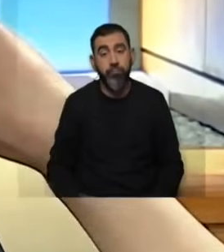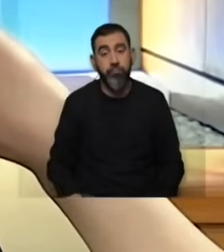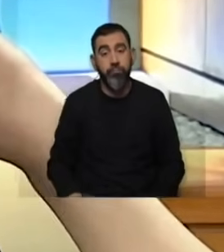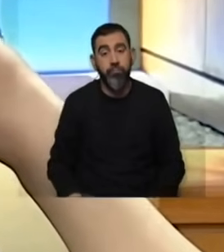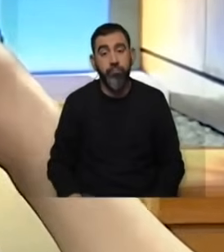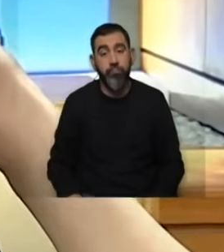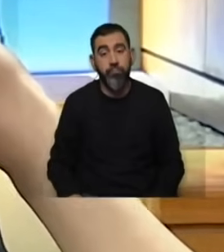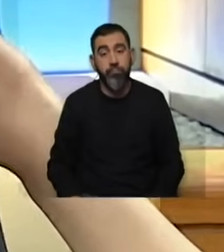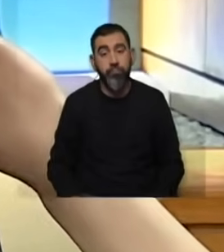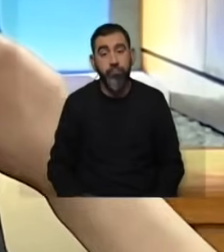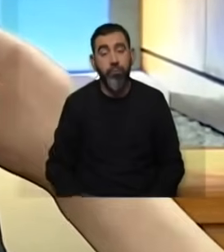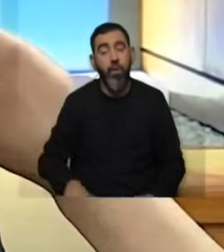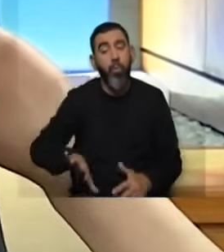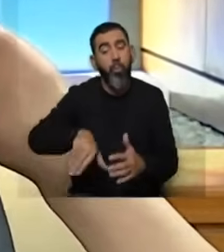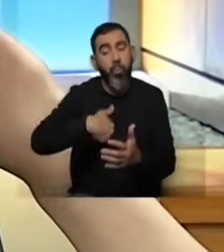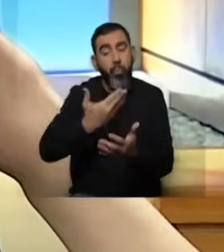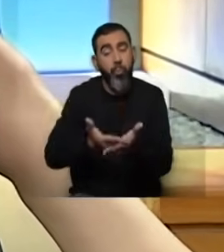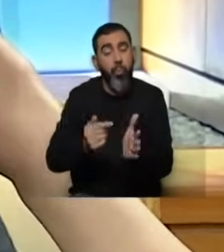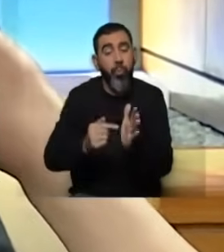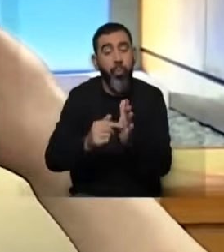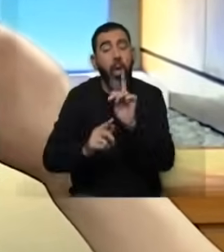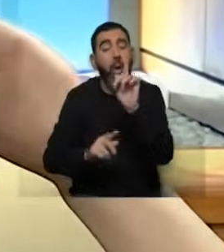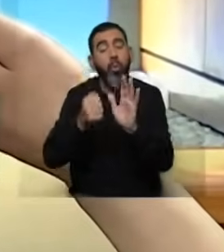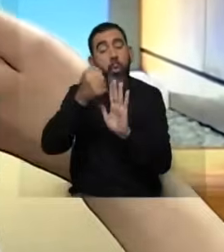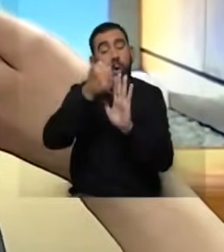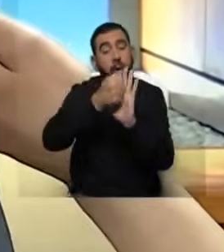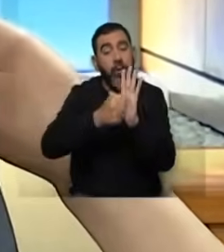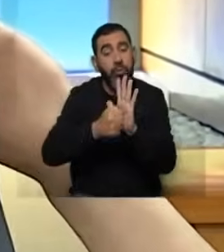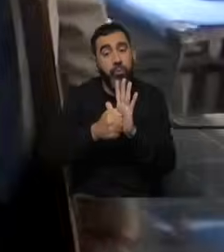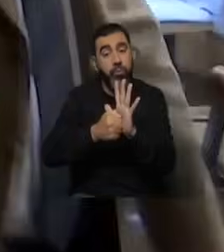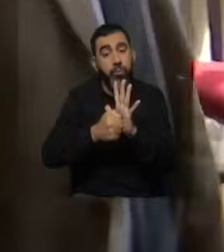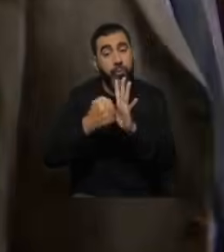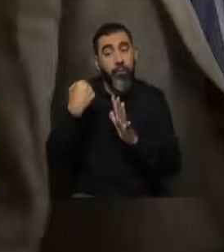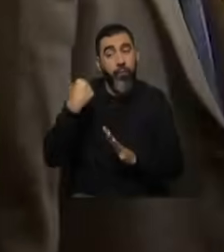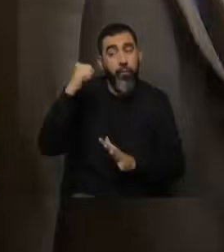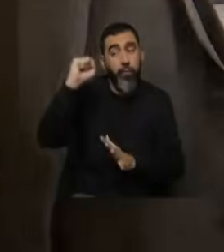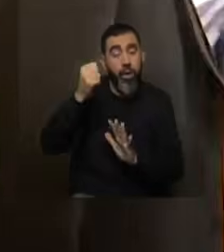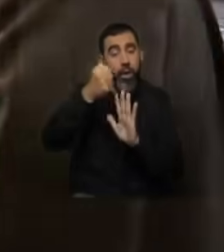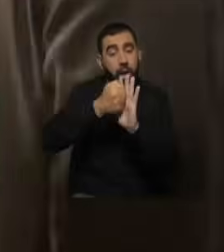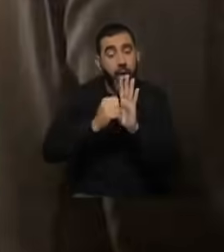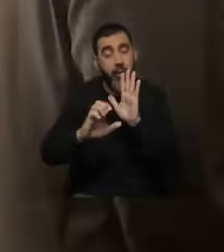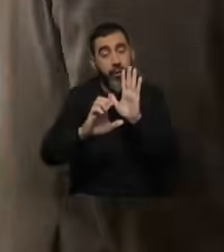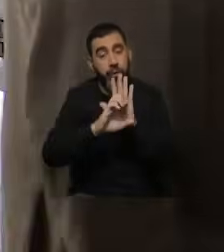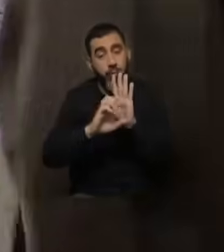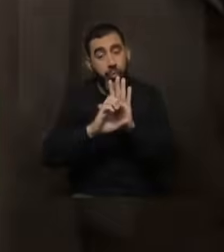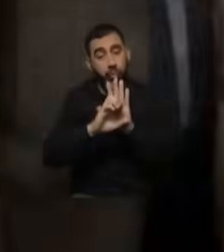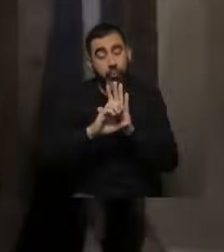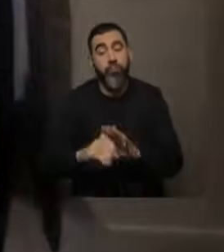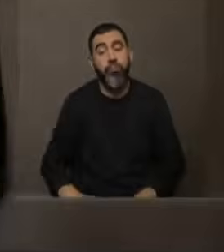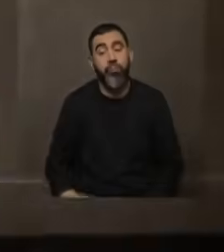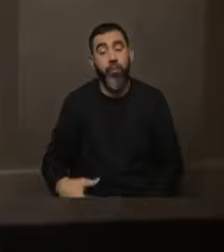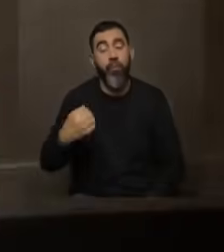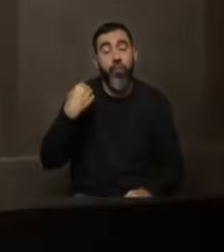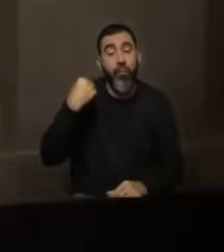que la propuesta concreta o algunos artículos esta propuesta concreta vulneran artículos de la constitución